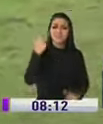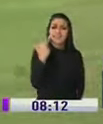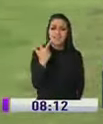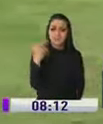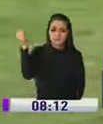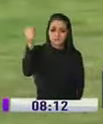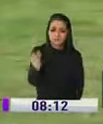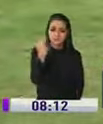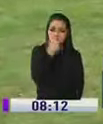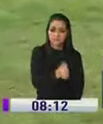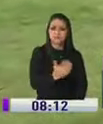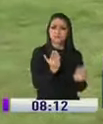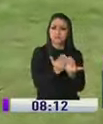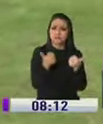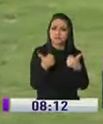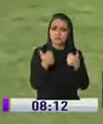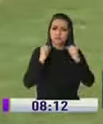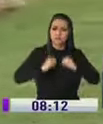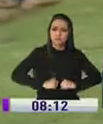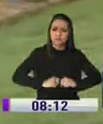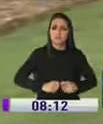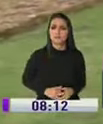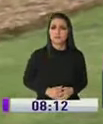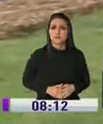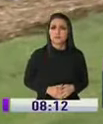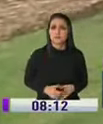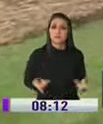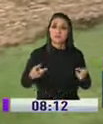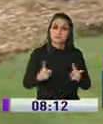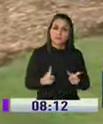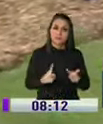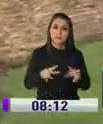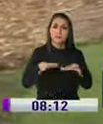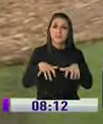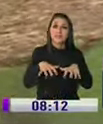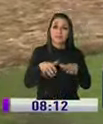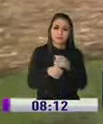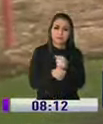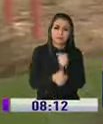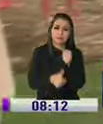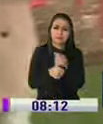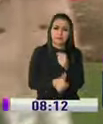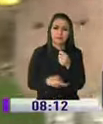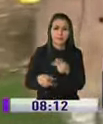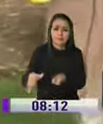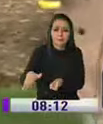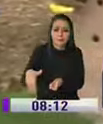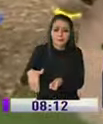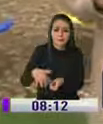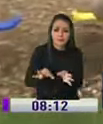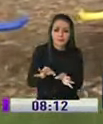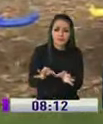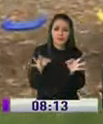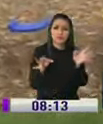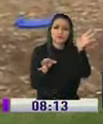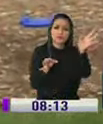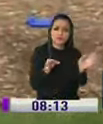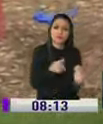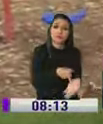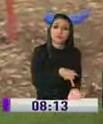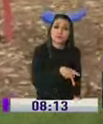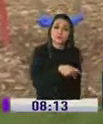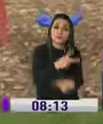basura en su lugar. Y claro, pues los excrementos de los perritos, que también vengamos con la funda, que nos acostumbremos a